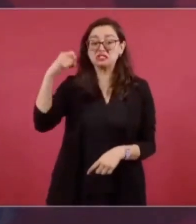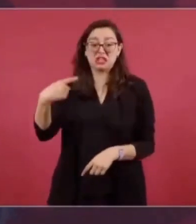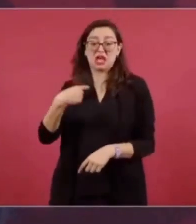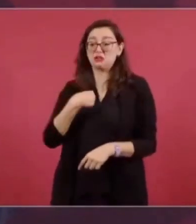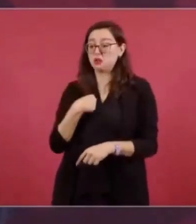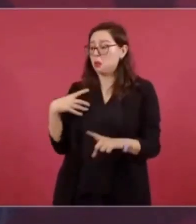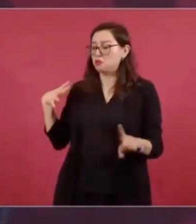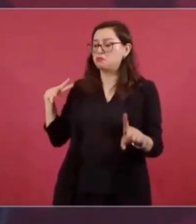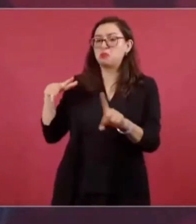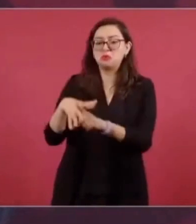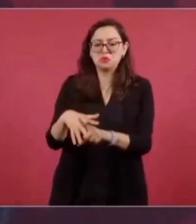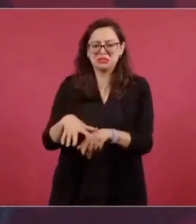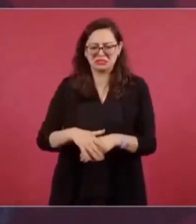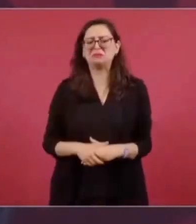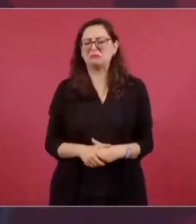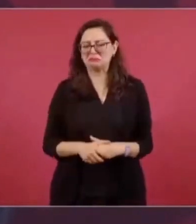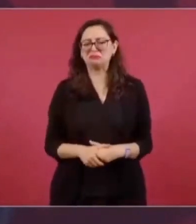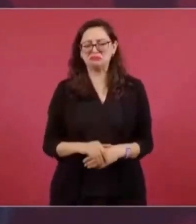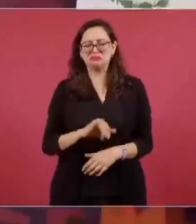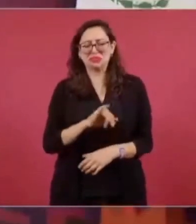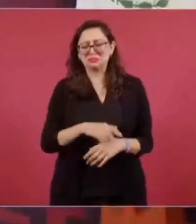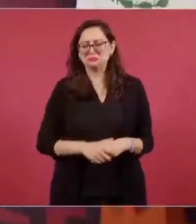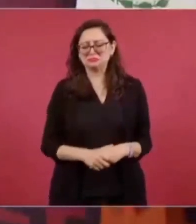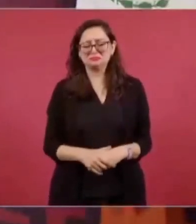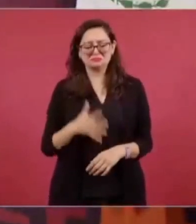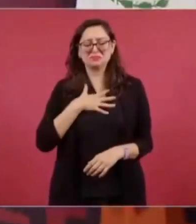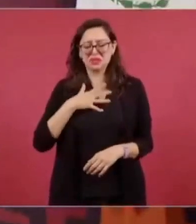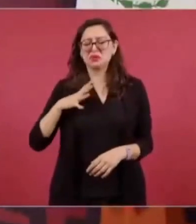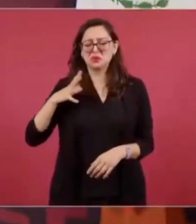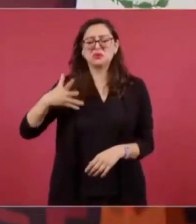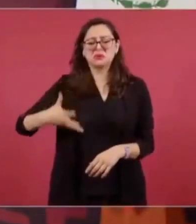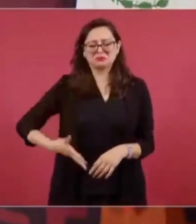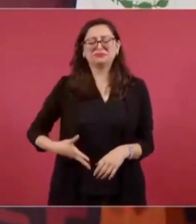Sí, es para mí un timbre de orgullo